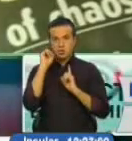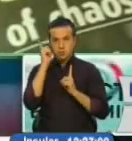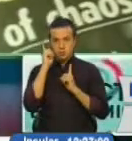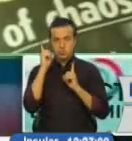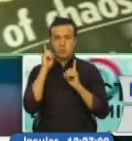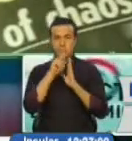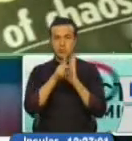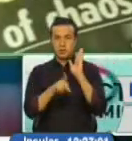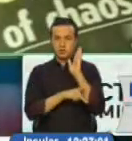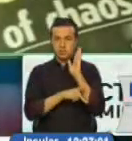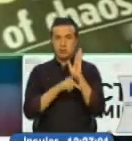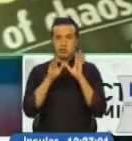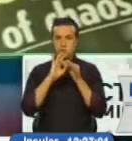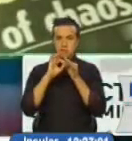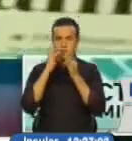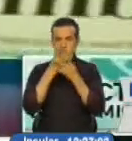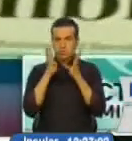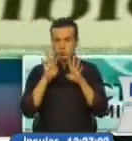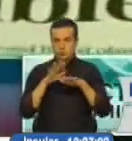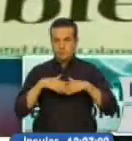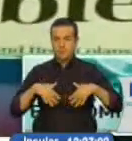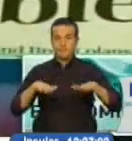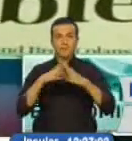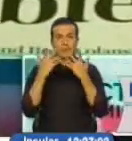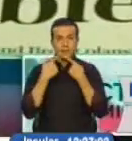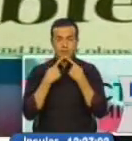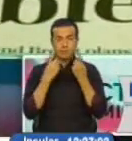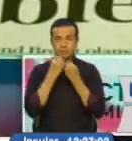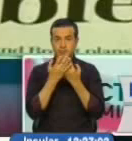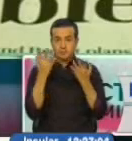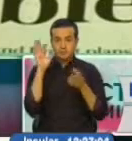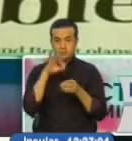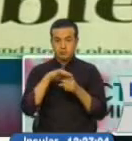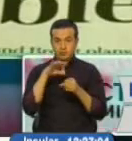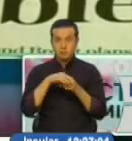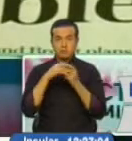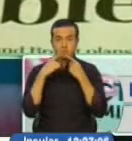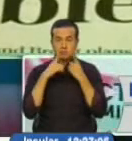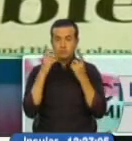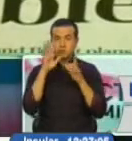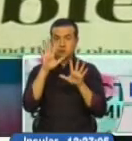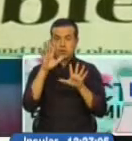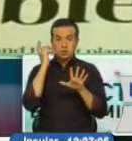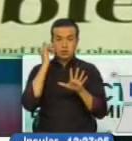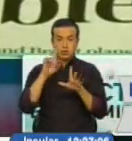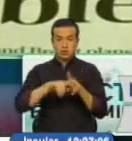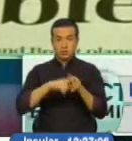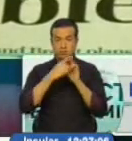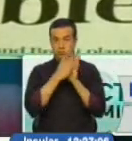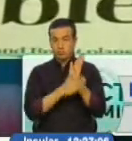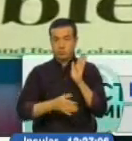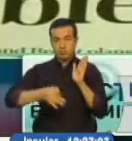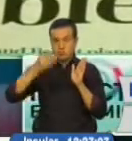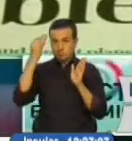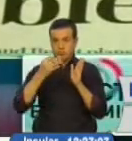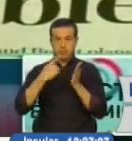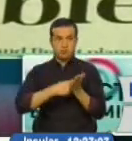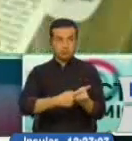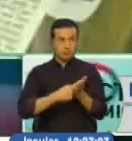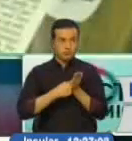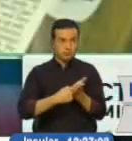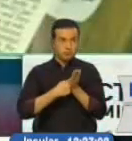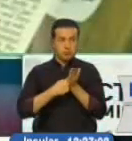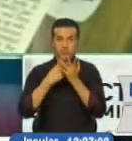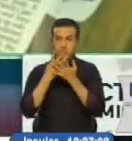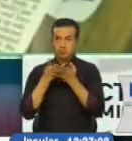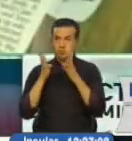el Parlamento en Reino Unido. Tras los resultados de estas elecciones, que se dan a 10 días del comienzo oficial de las negociaciones del